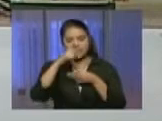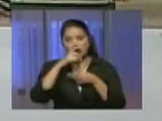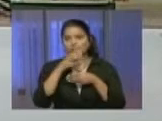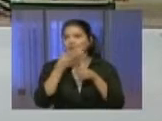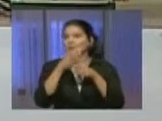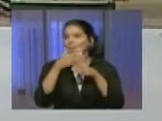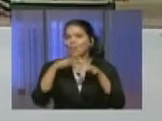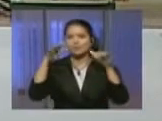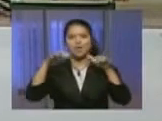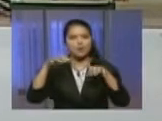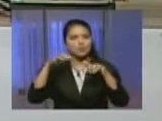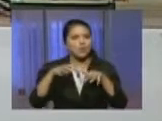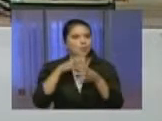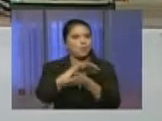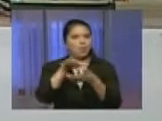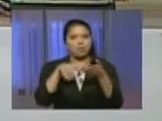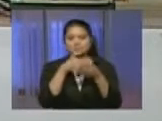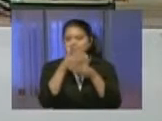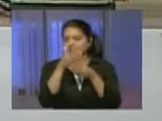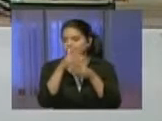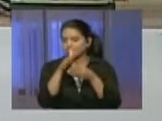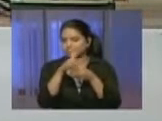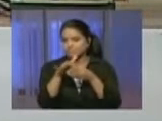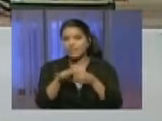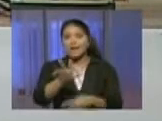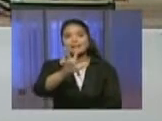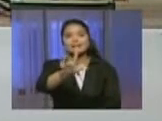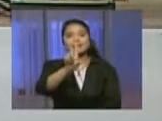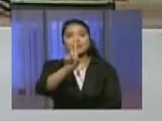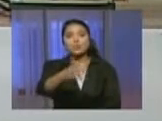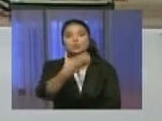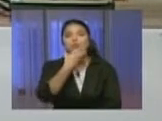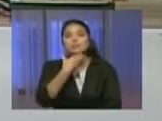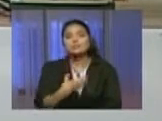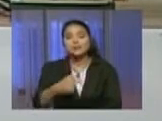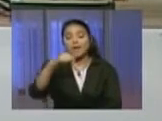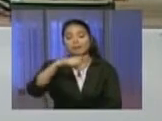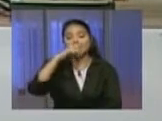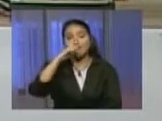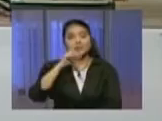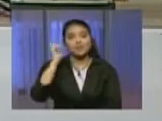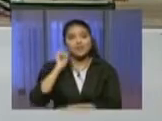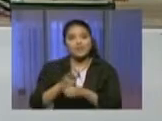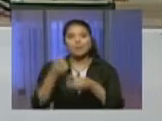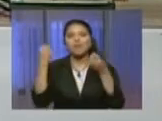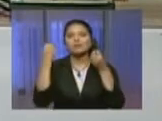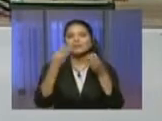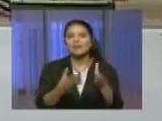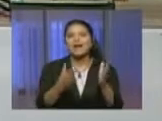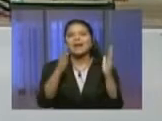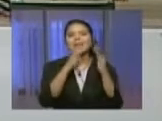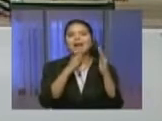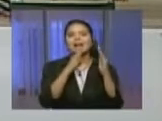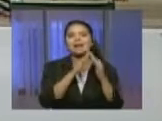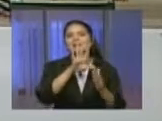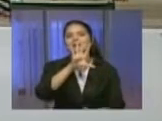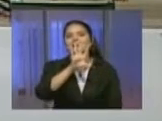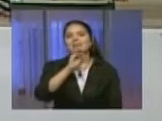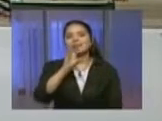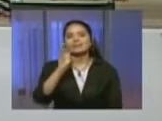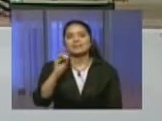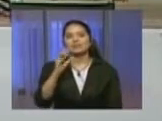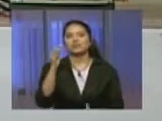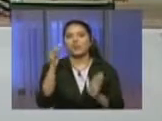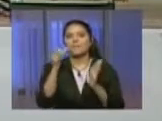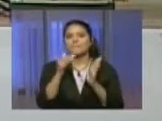truene o relampaguee el 31 de diciembre de este año tenemos que llegar a la vivienda 500000 del año